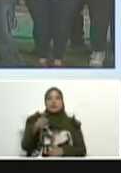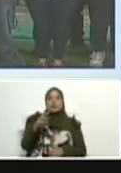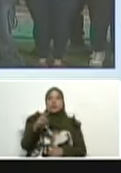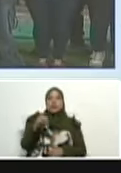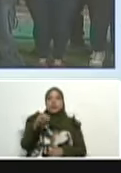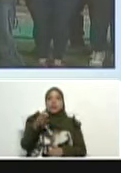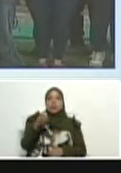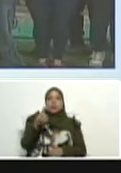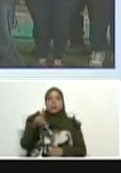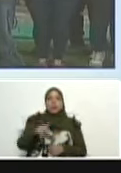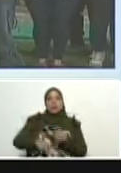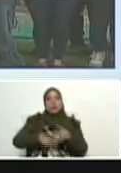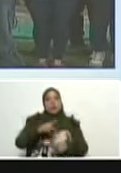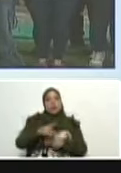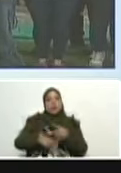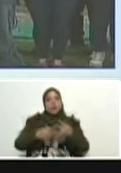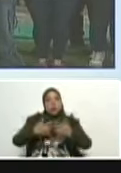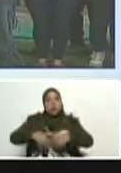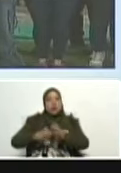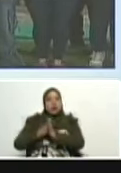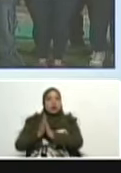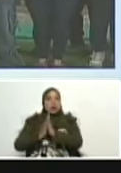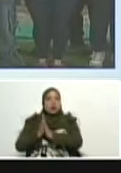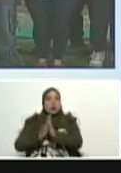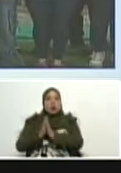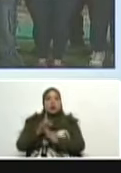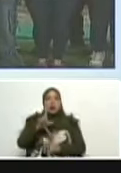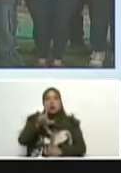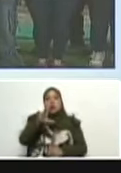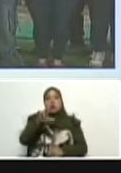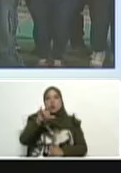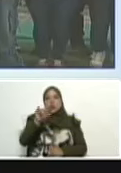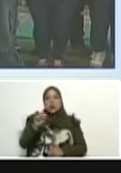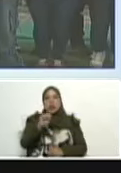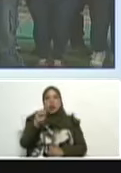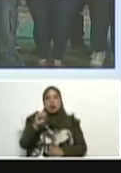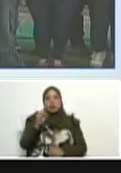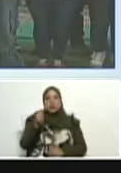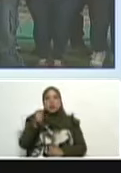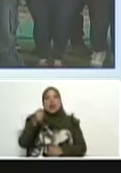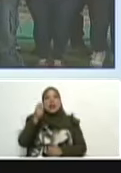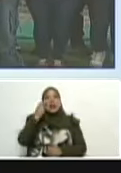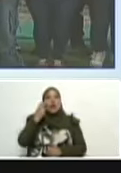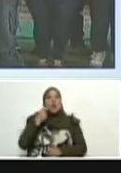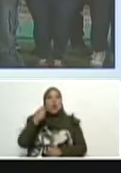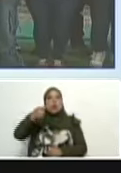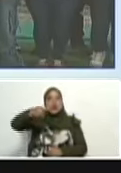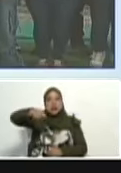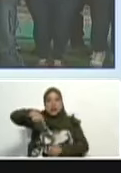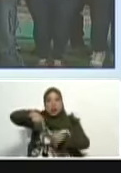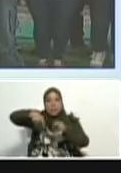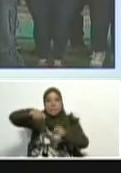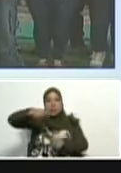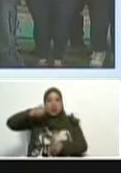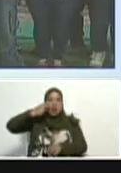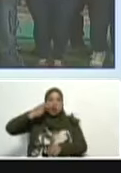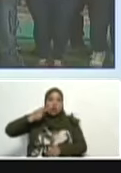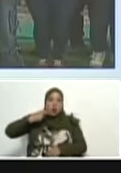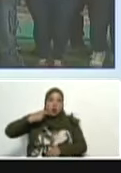la productora emprendedora de cacao Luisa Vázquez, el almirante